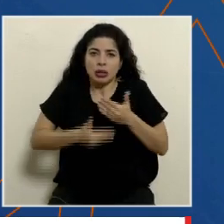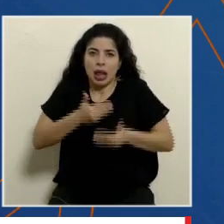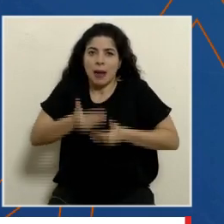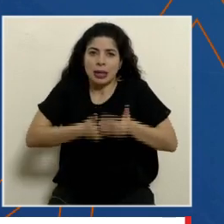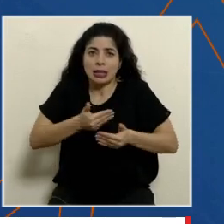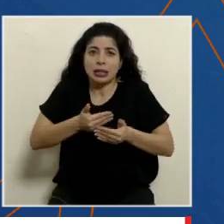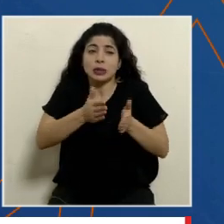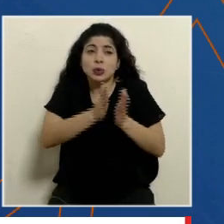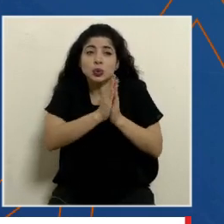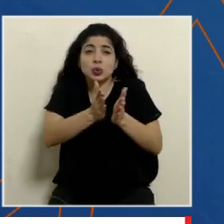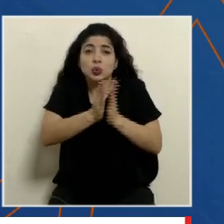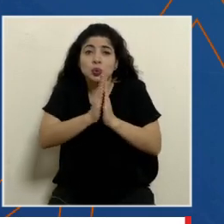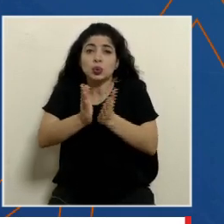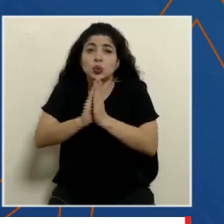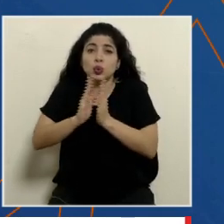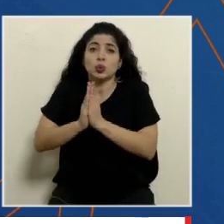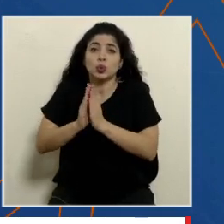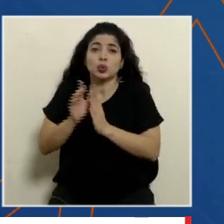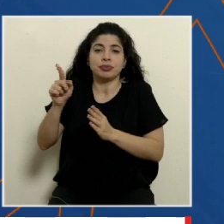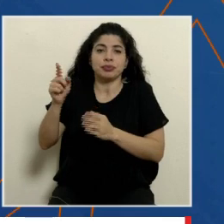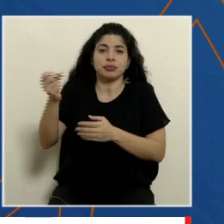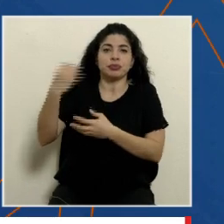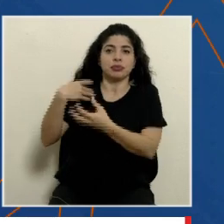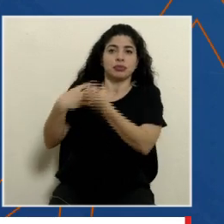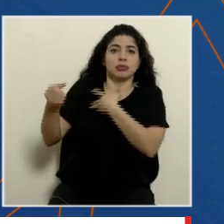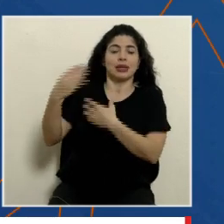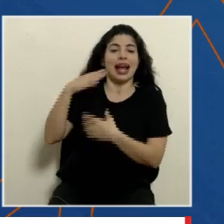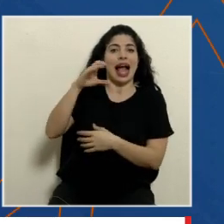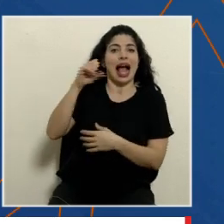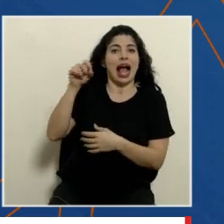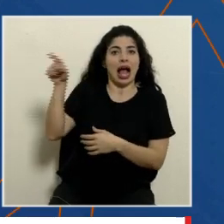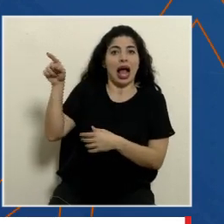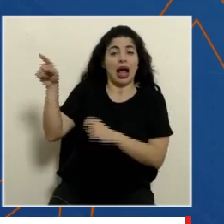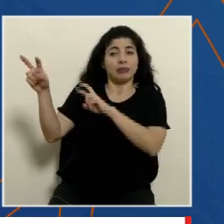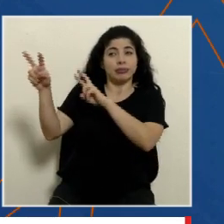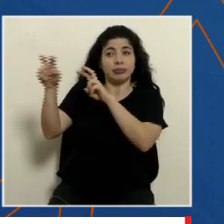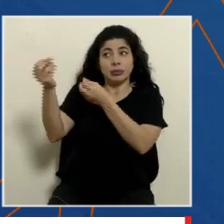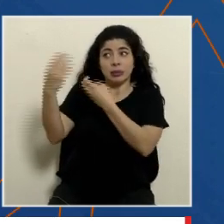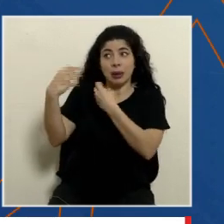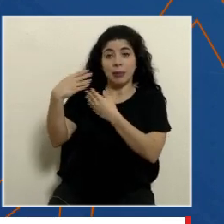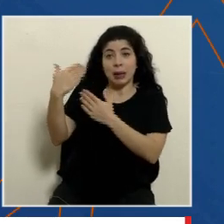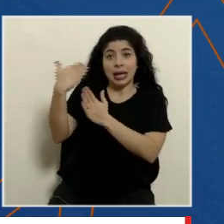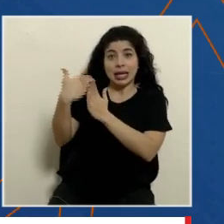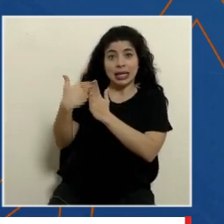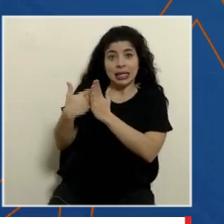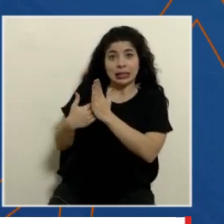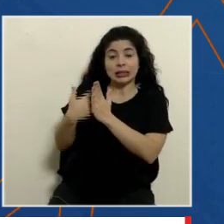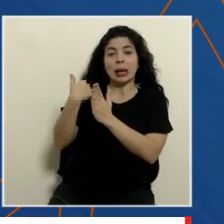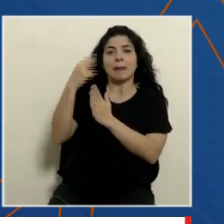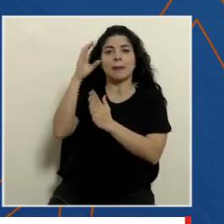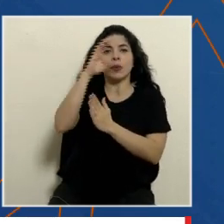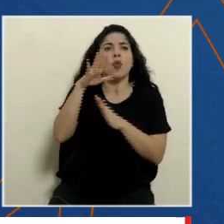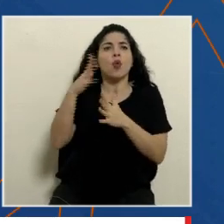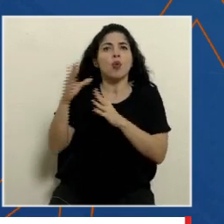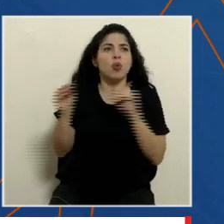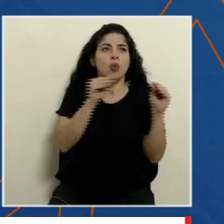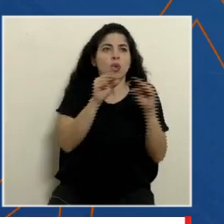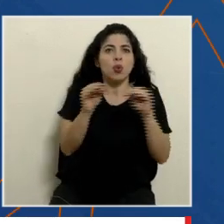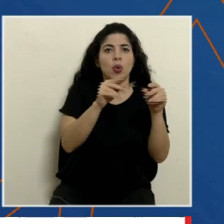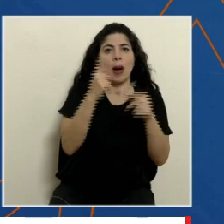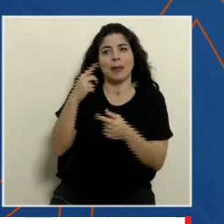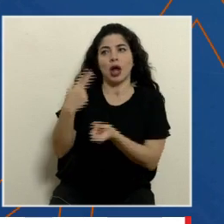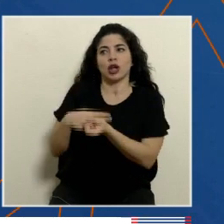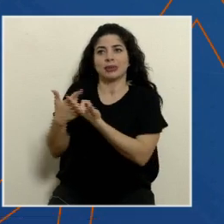a las solicitudes que al respecto nos ha hecho la Caja Costarricense de Seguro Social para poder liberar los espacios en los